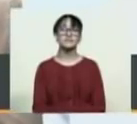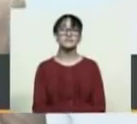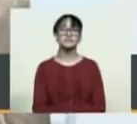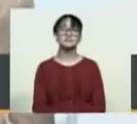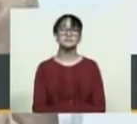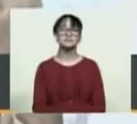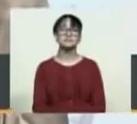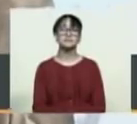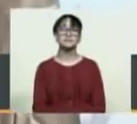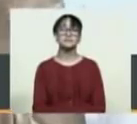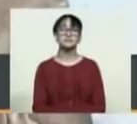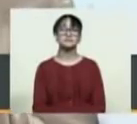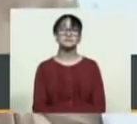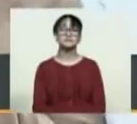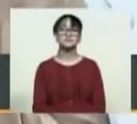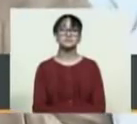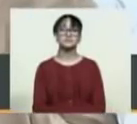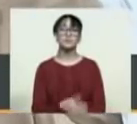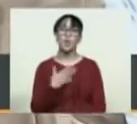Podemos incluirlo, pues.